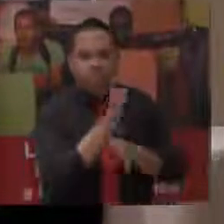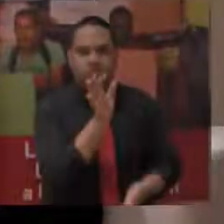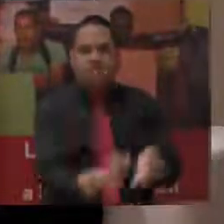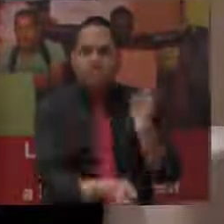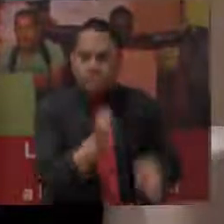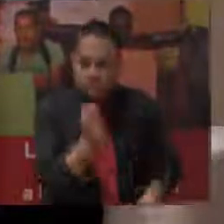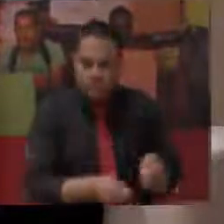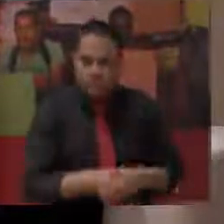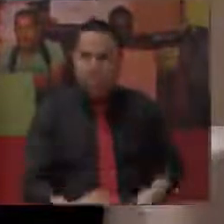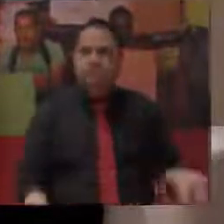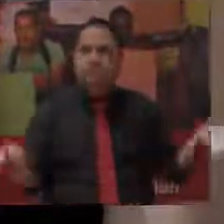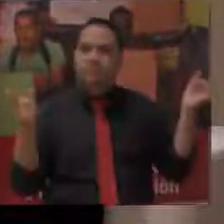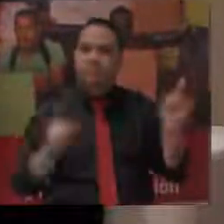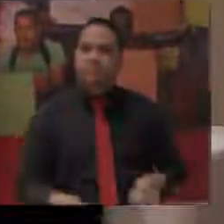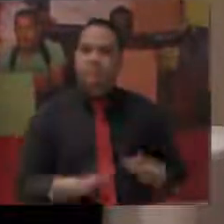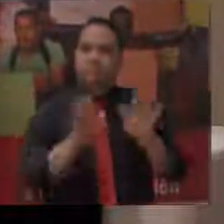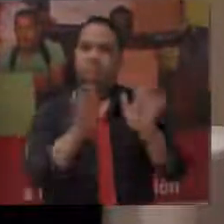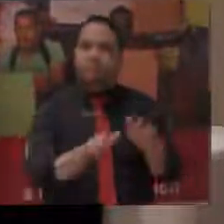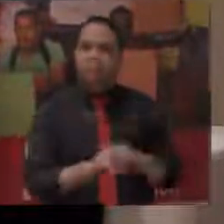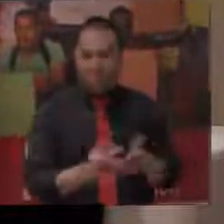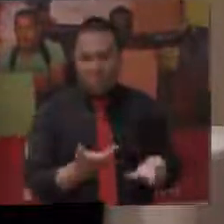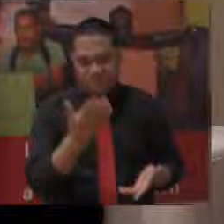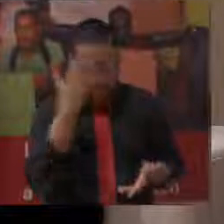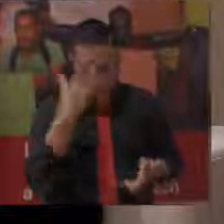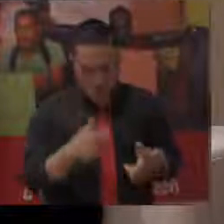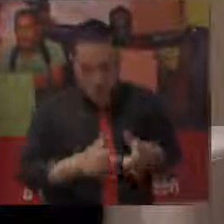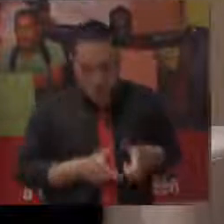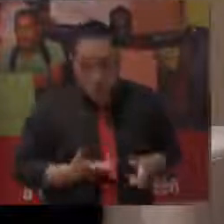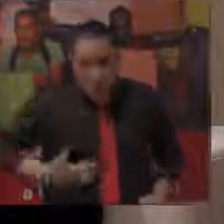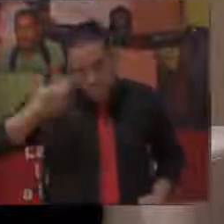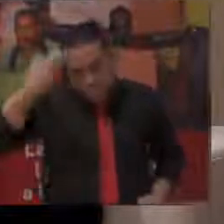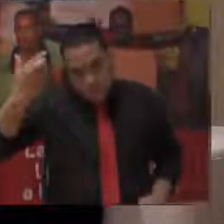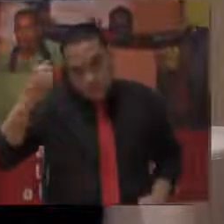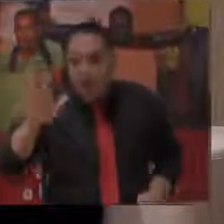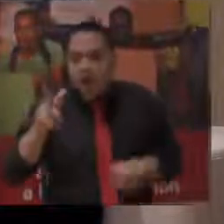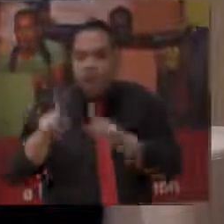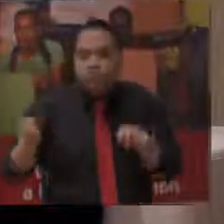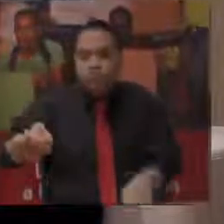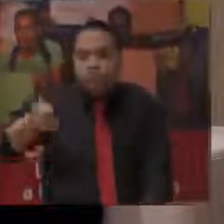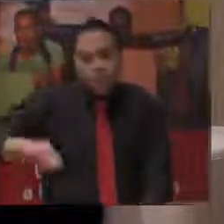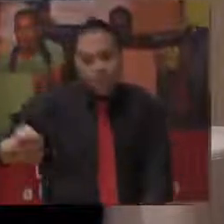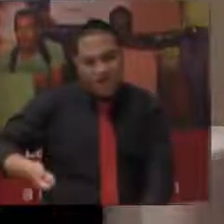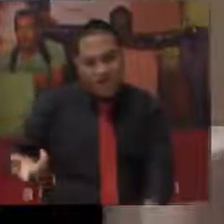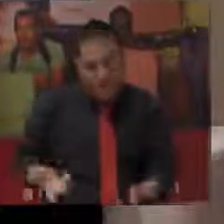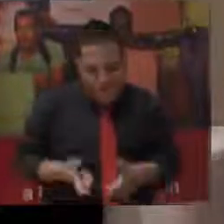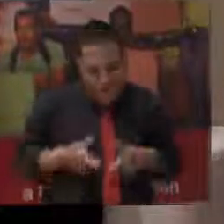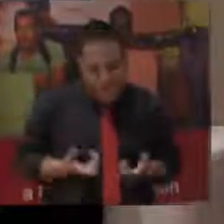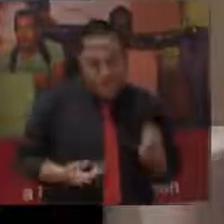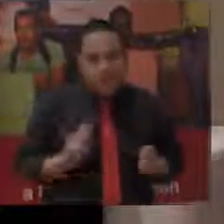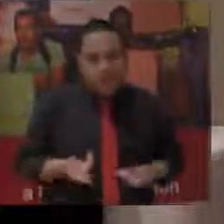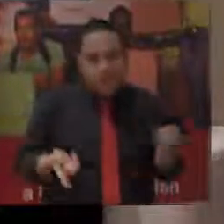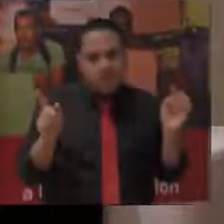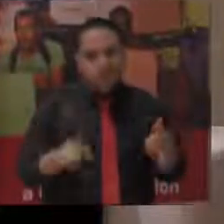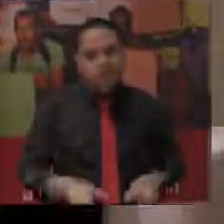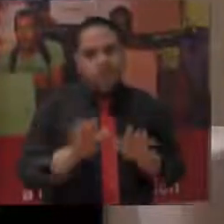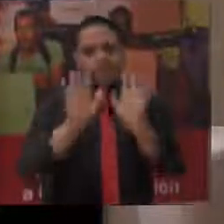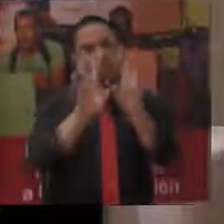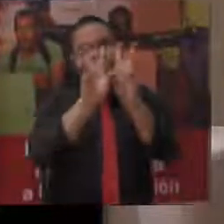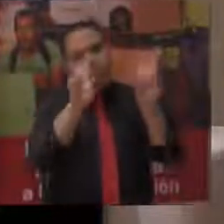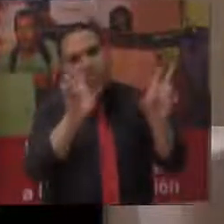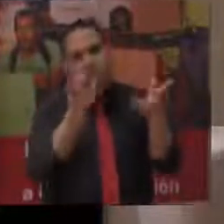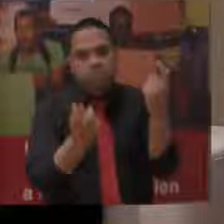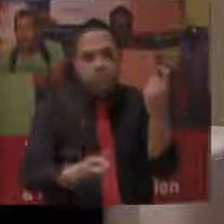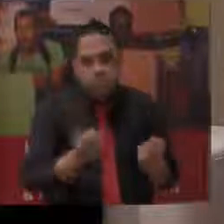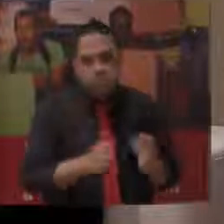tema de las tarjetas profesionales para los abogados, y para el tema de las restricciones financieras, también